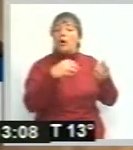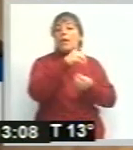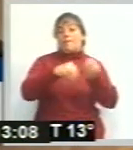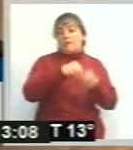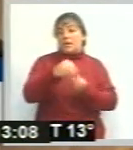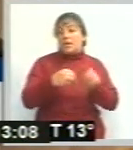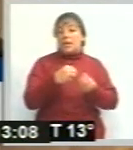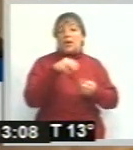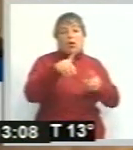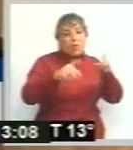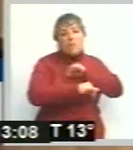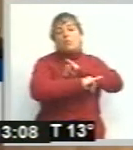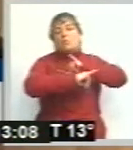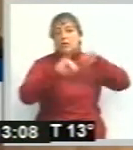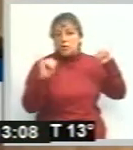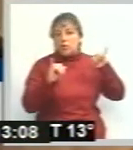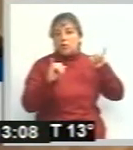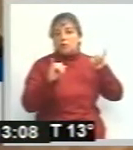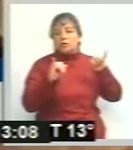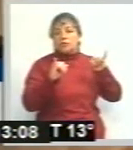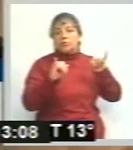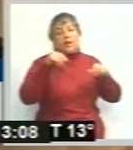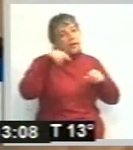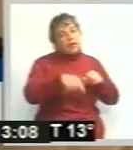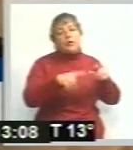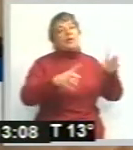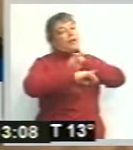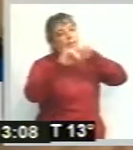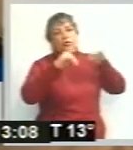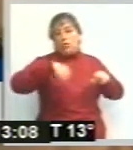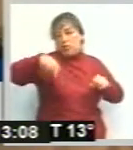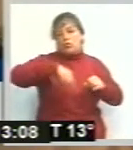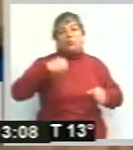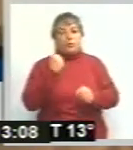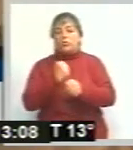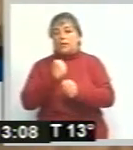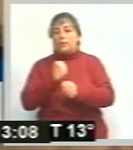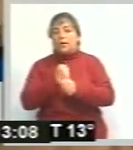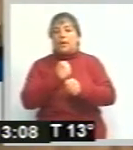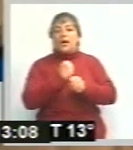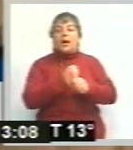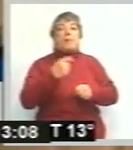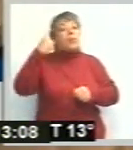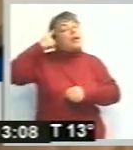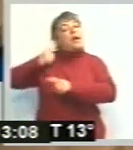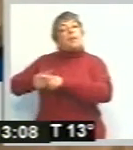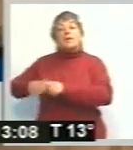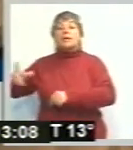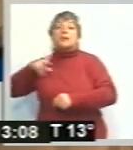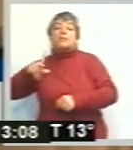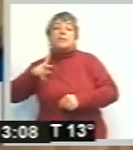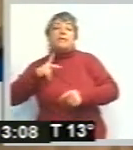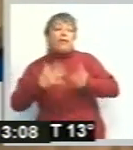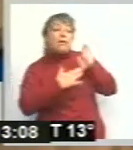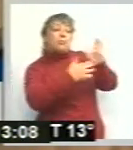que a través de la información, que serían las campañas que hacemos, y de la transmisión de experiencias personales, demostrarles a